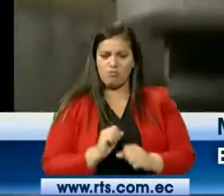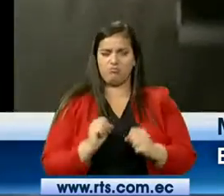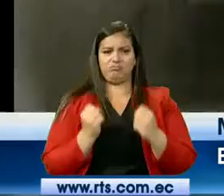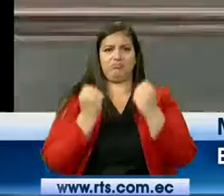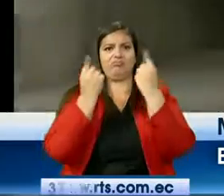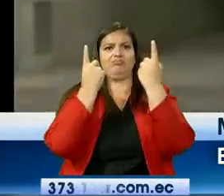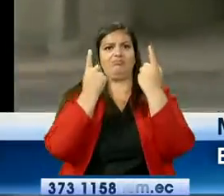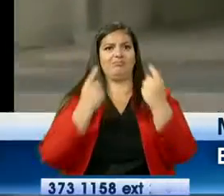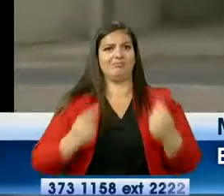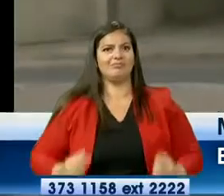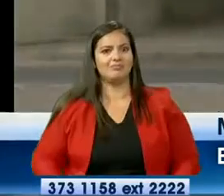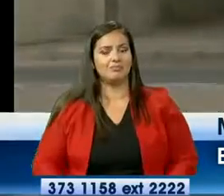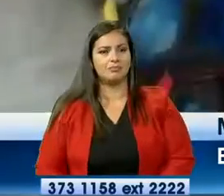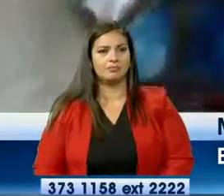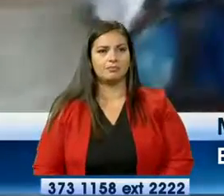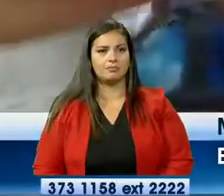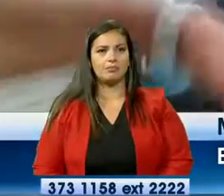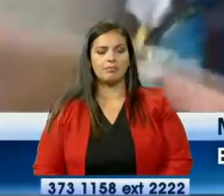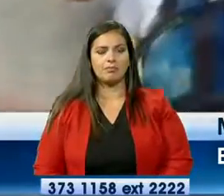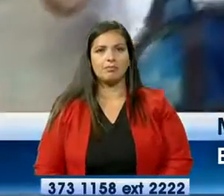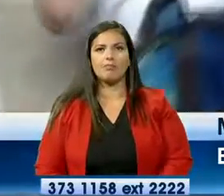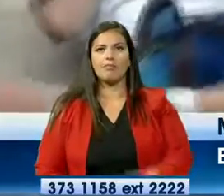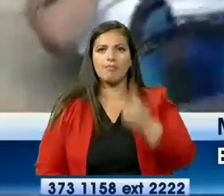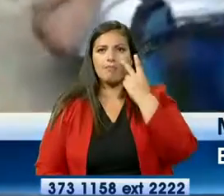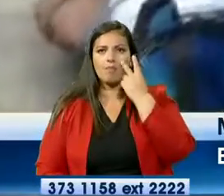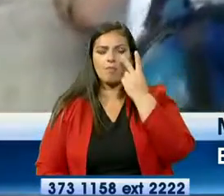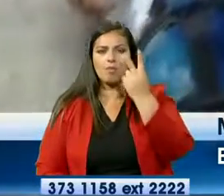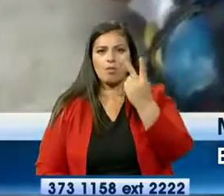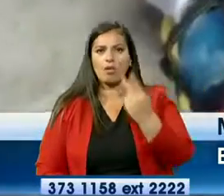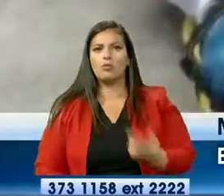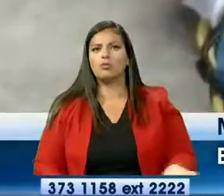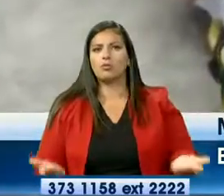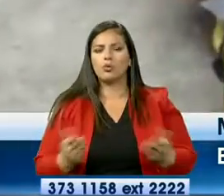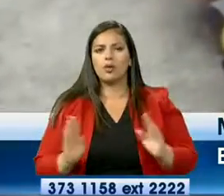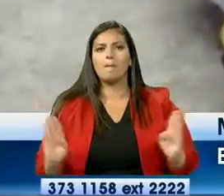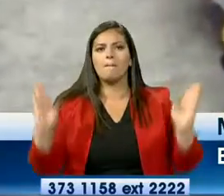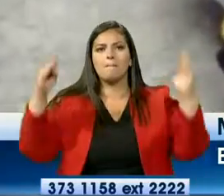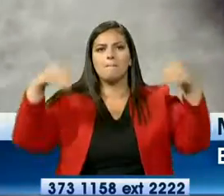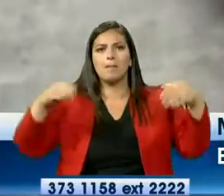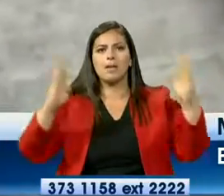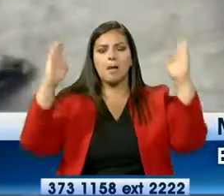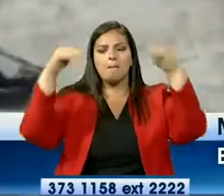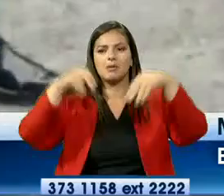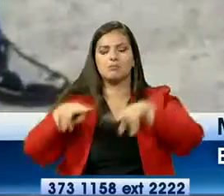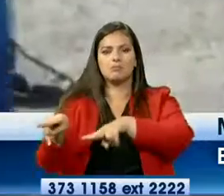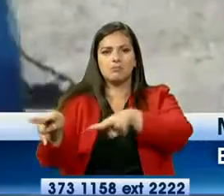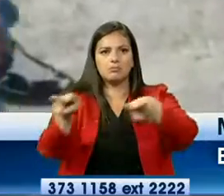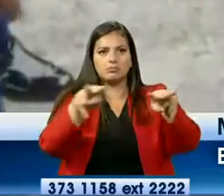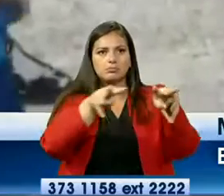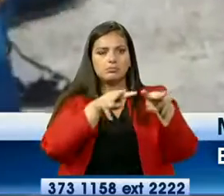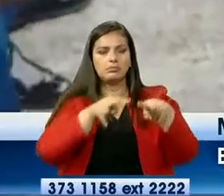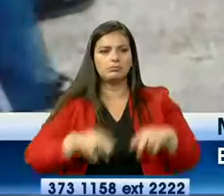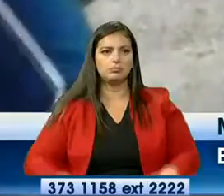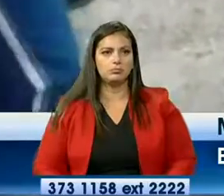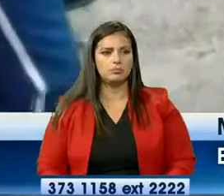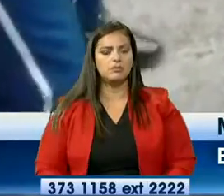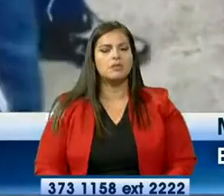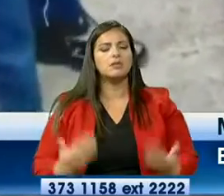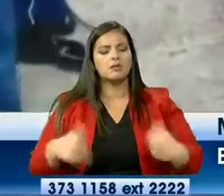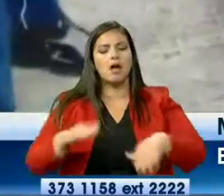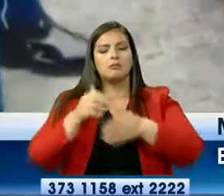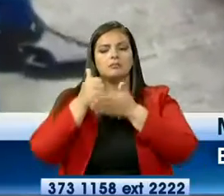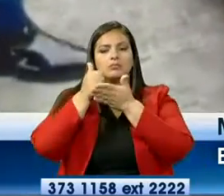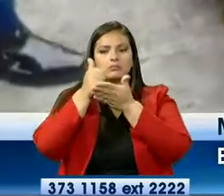vía Carlos Julio Arosemena, a la altura del sector de Bellavista. Inmediatamente el afectado recibió los primeros auxilios por parte de los elementos